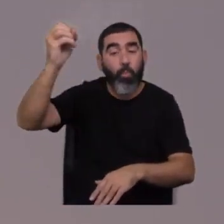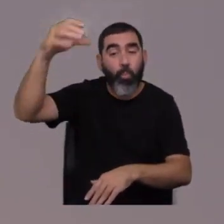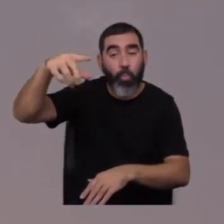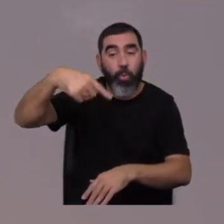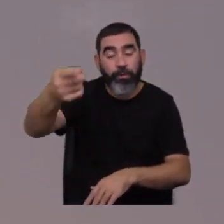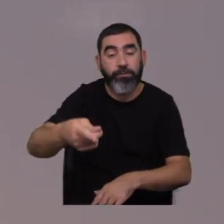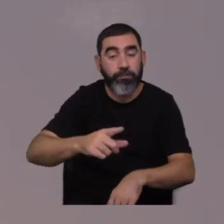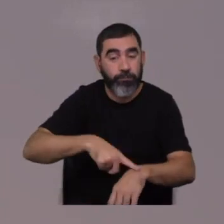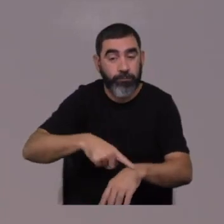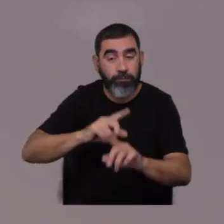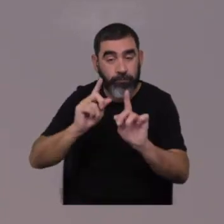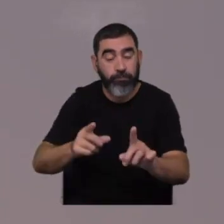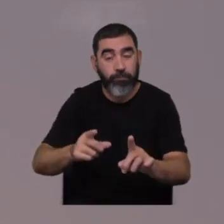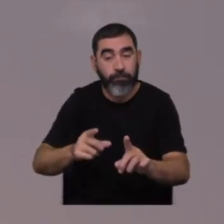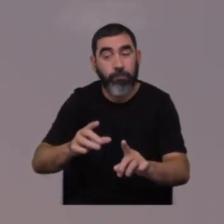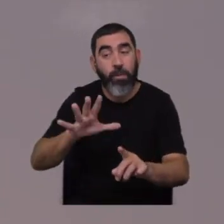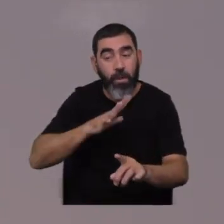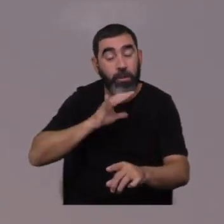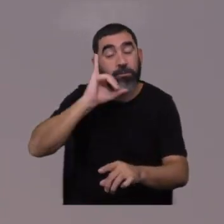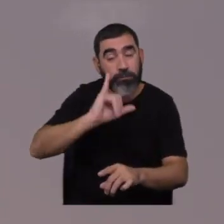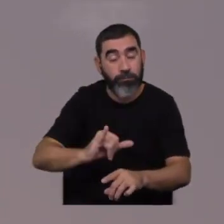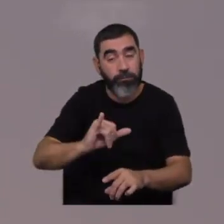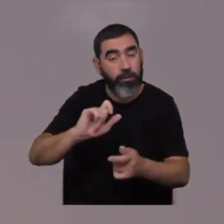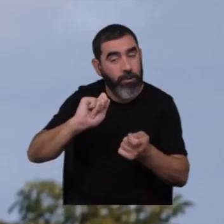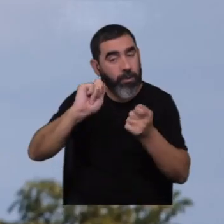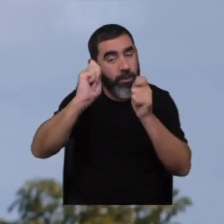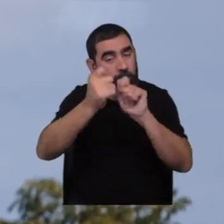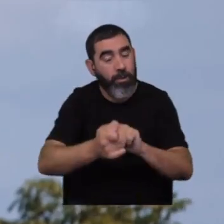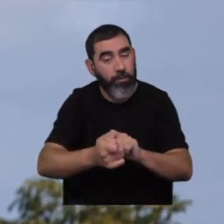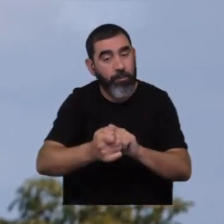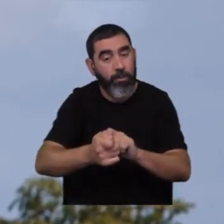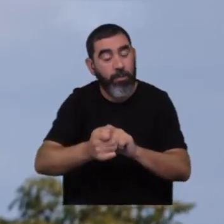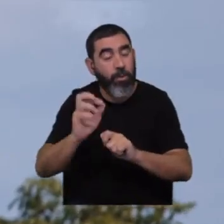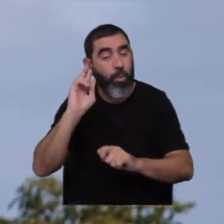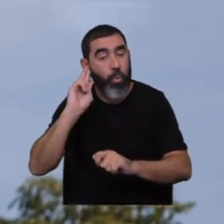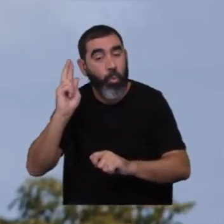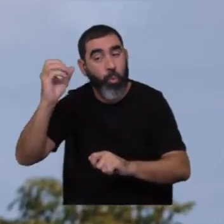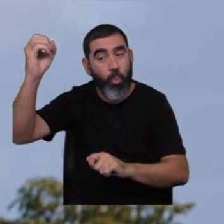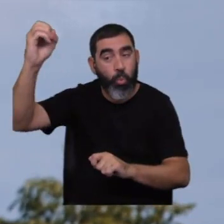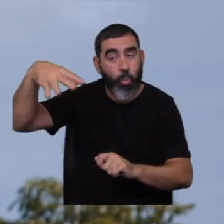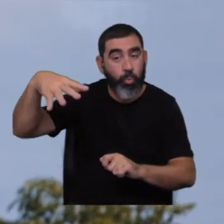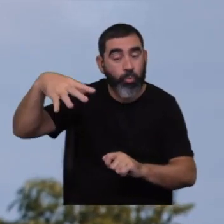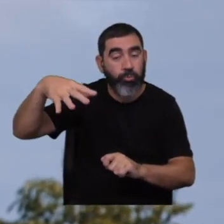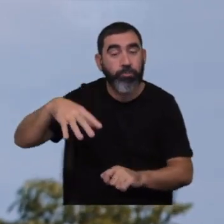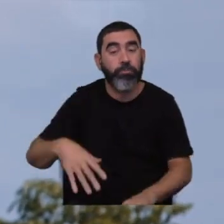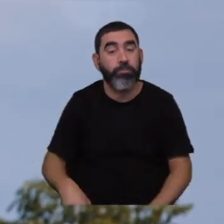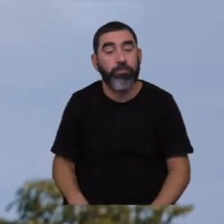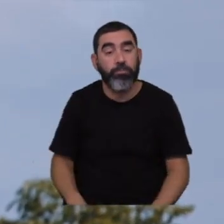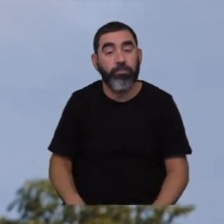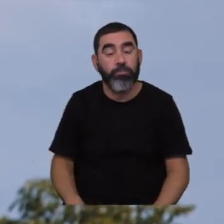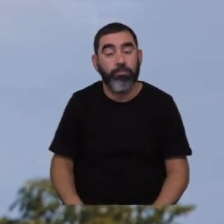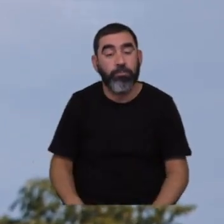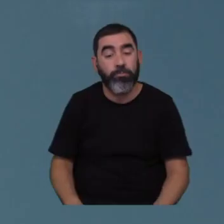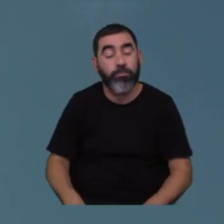al alumbrado público. Sí encontramos que hubo un cambio en la contaminación lumínica de cielo, ¿sí? Y